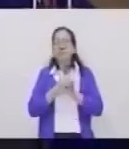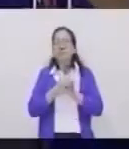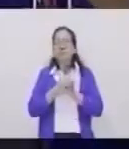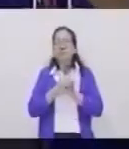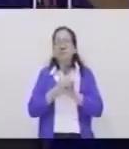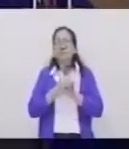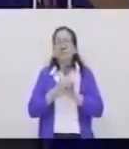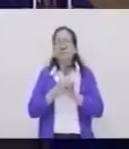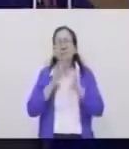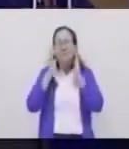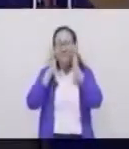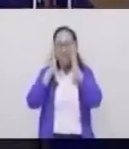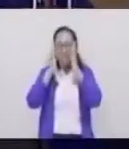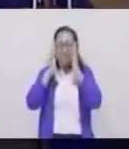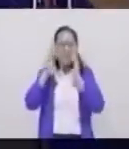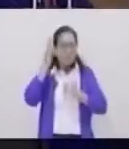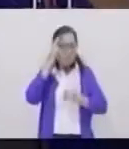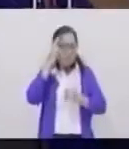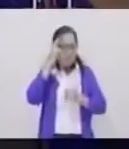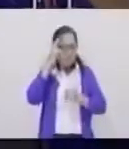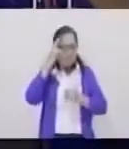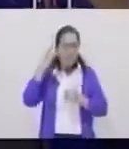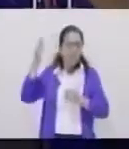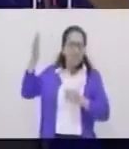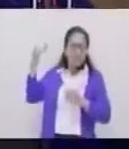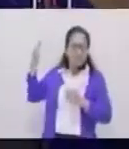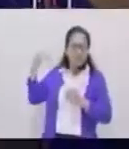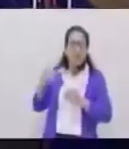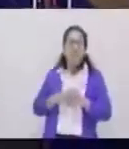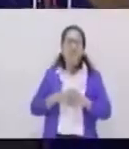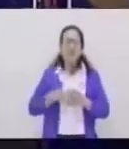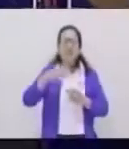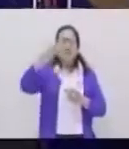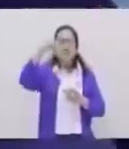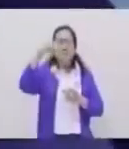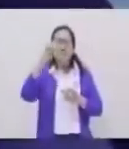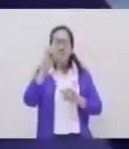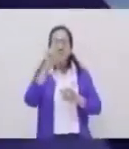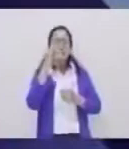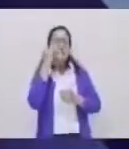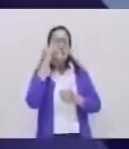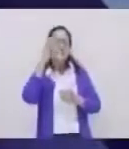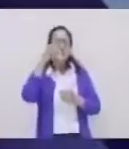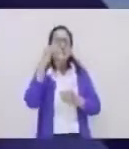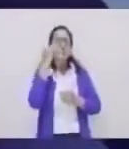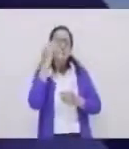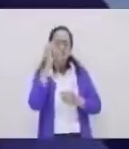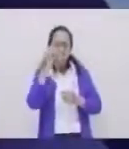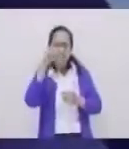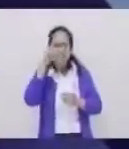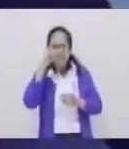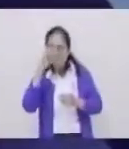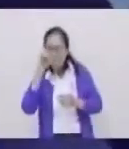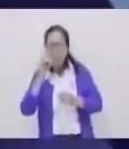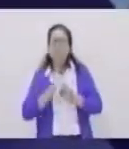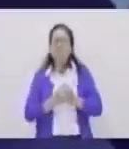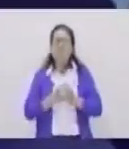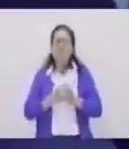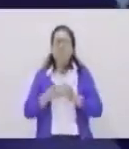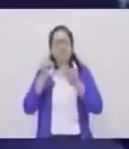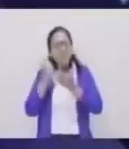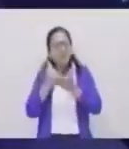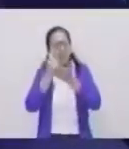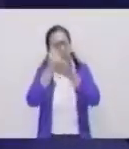de traslación, vamos a hacer un pequeño recordatorio sobre el movimiento anterior, que sería el movimiento que